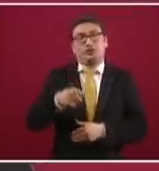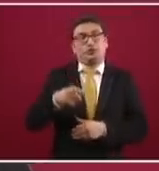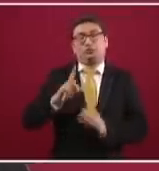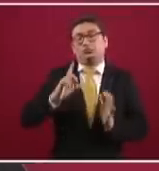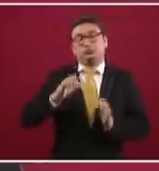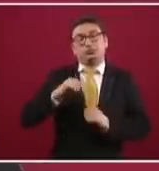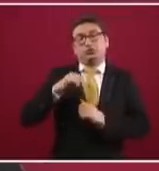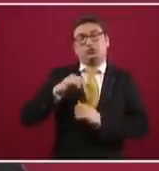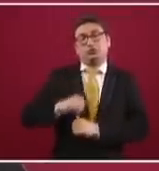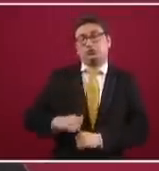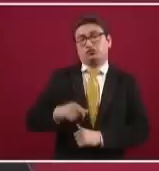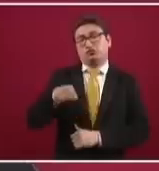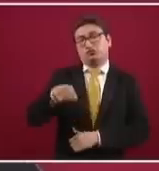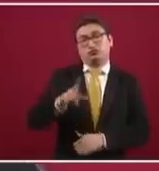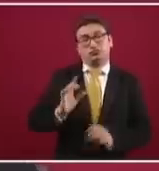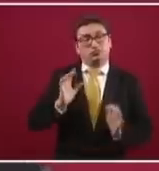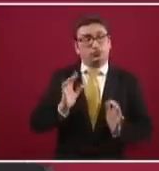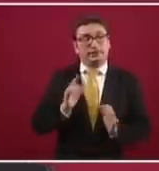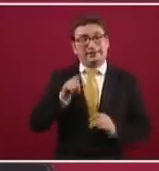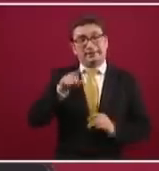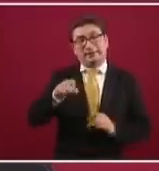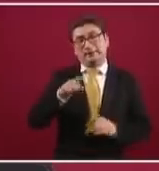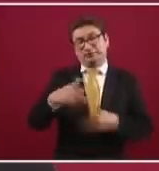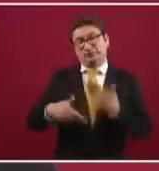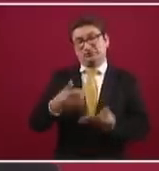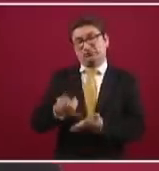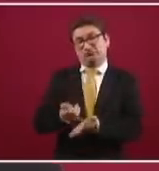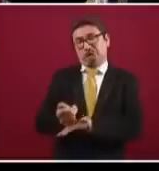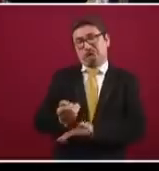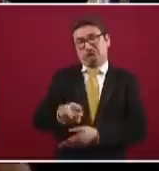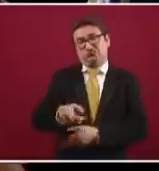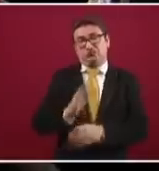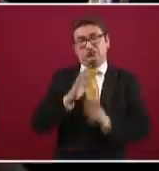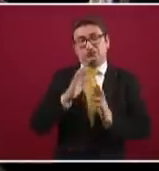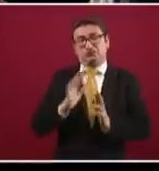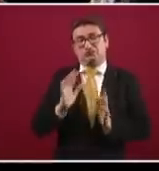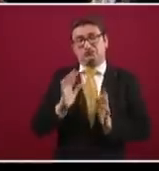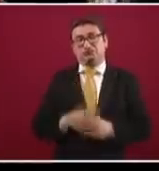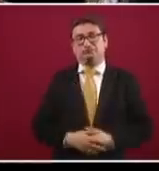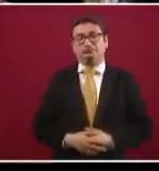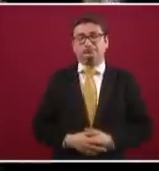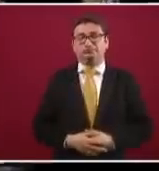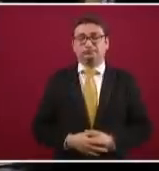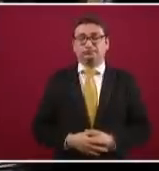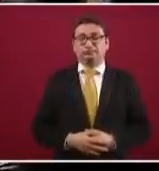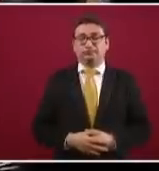y esa instancia resuelva. Eso es lo que puedo decir. Gracias,